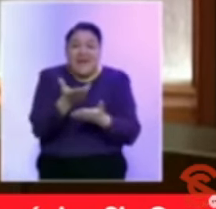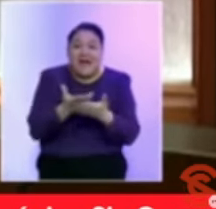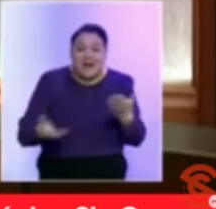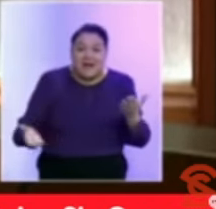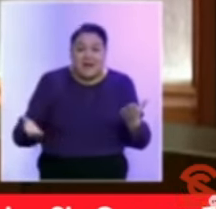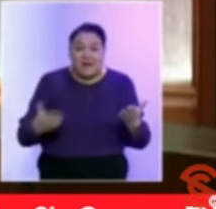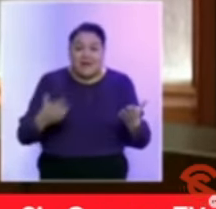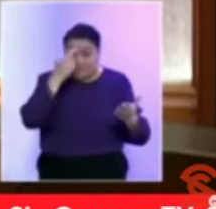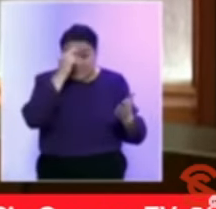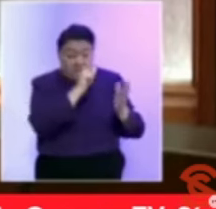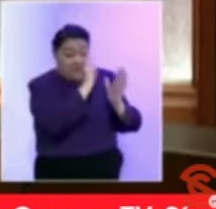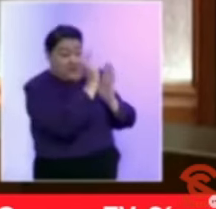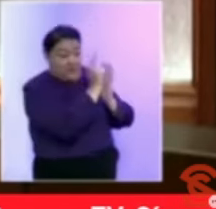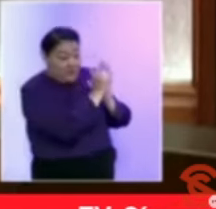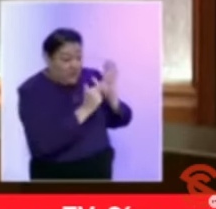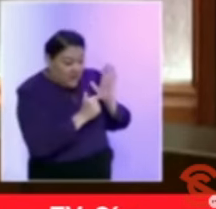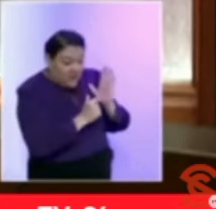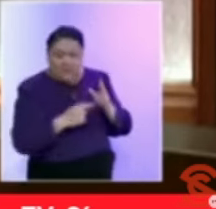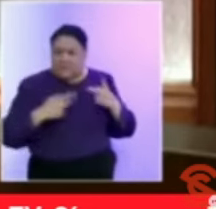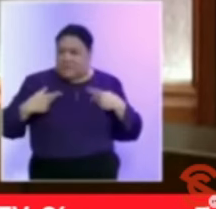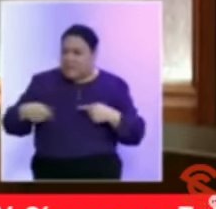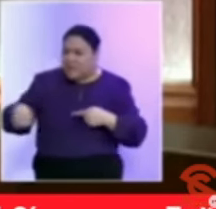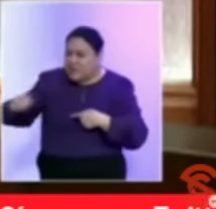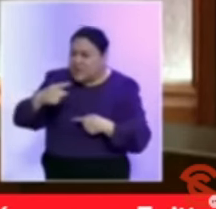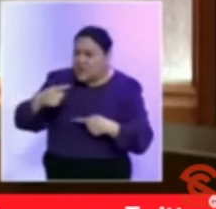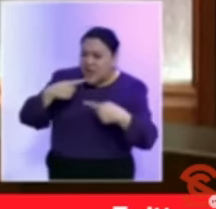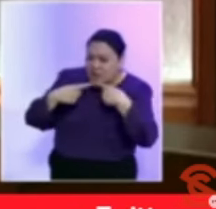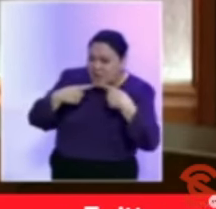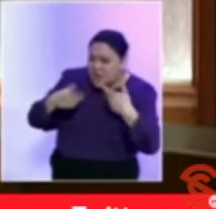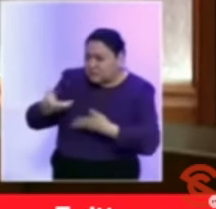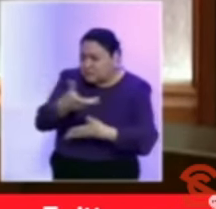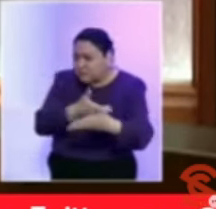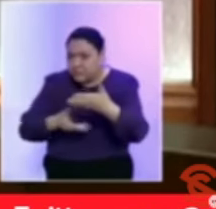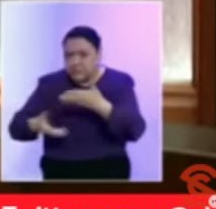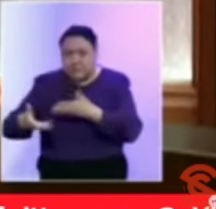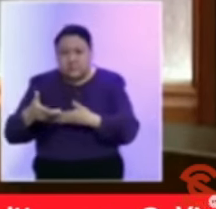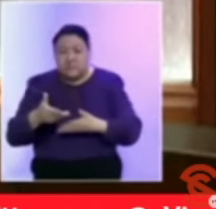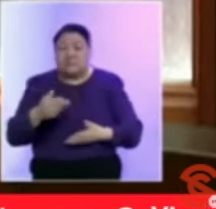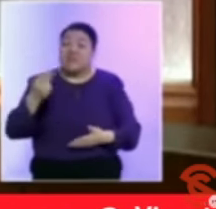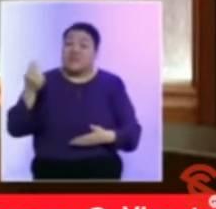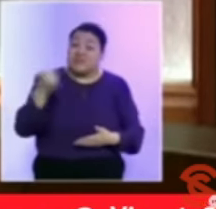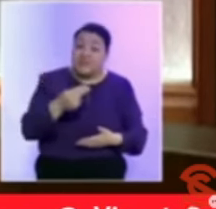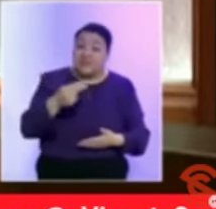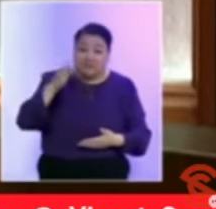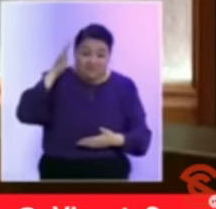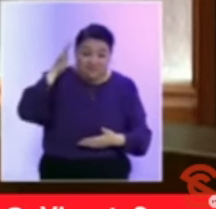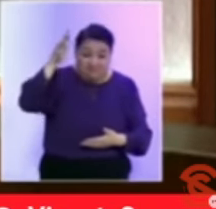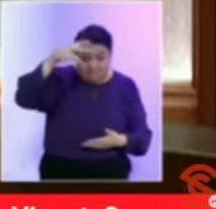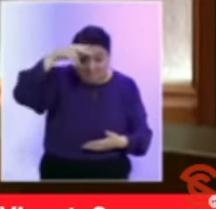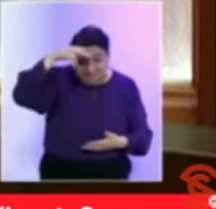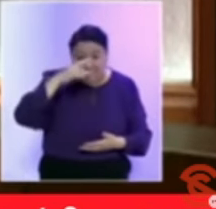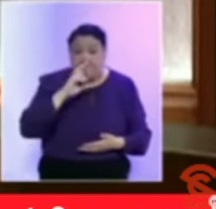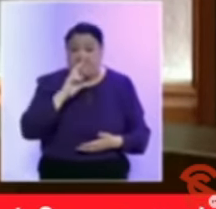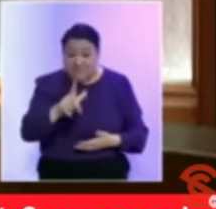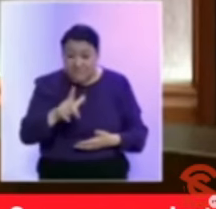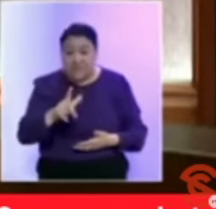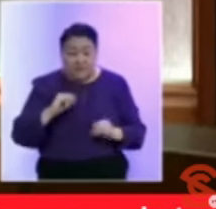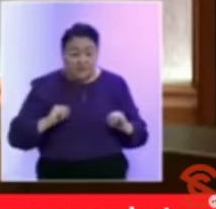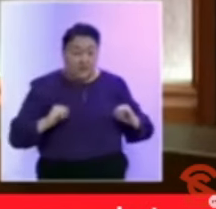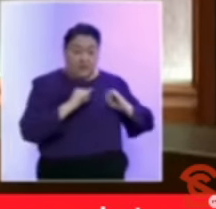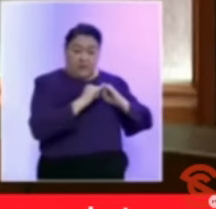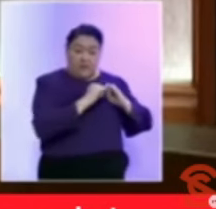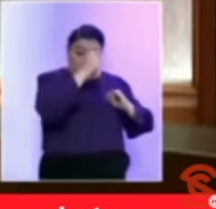legalidad el acuerdo y la Concordia sostengan el rumbo del país de que las instituciones